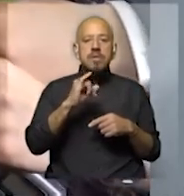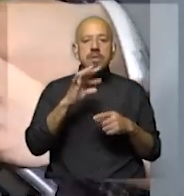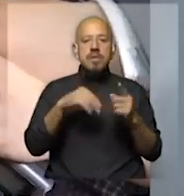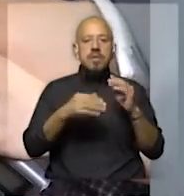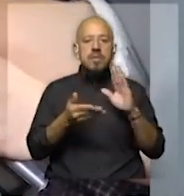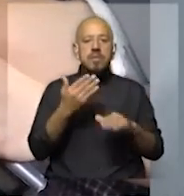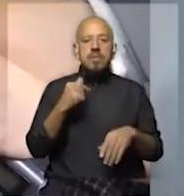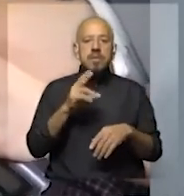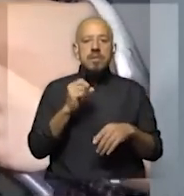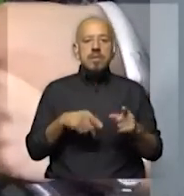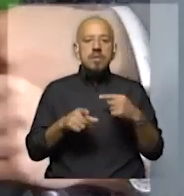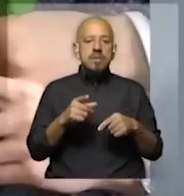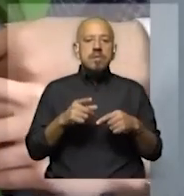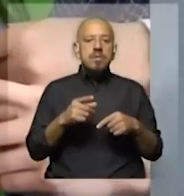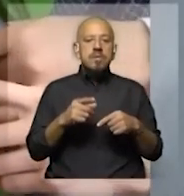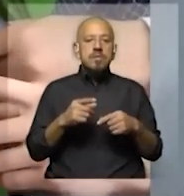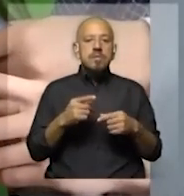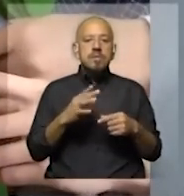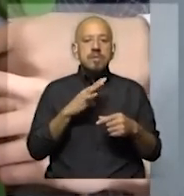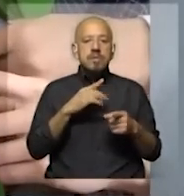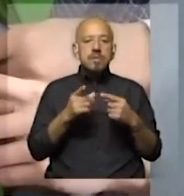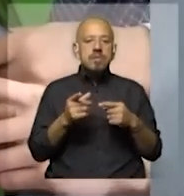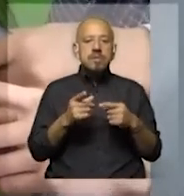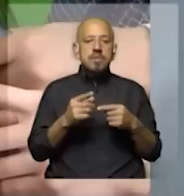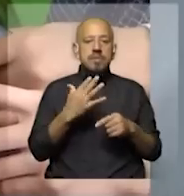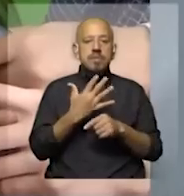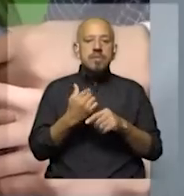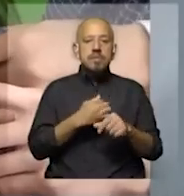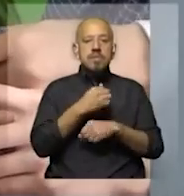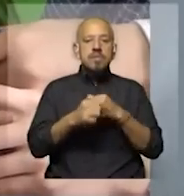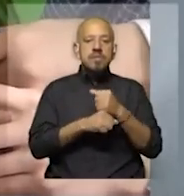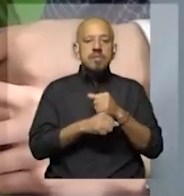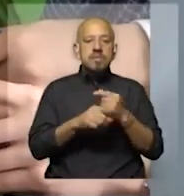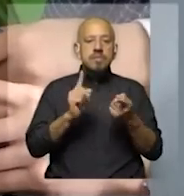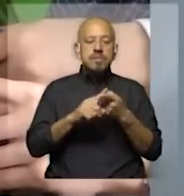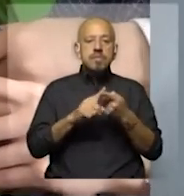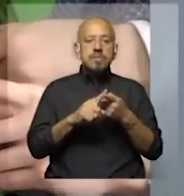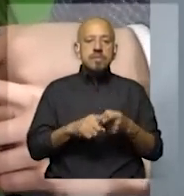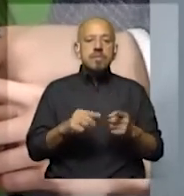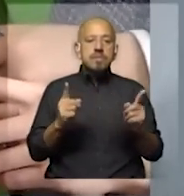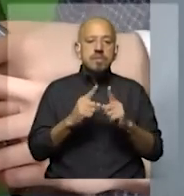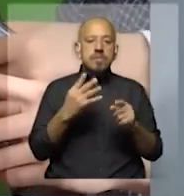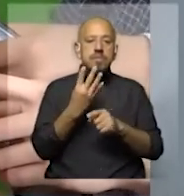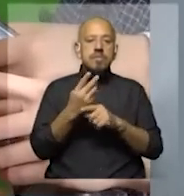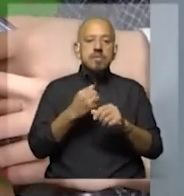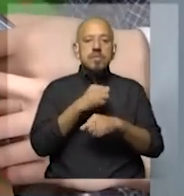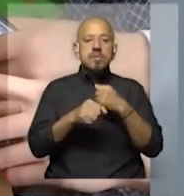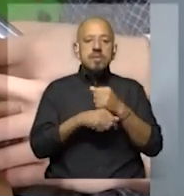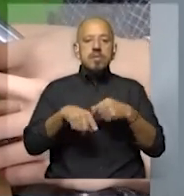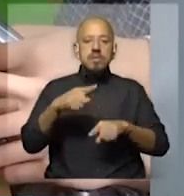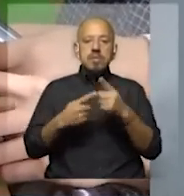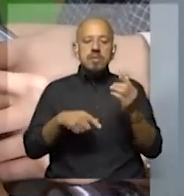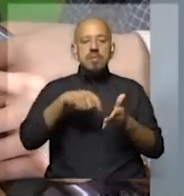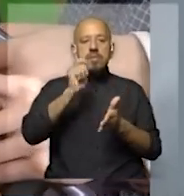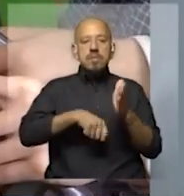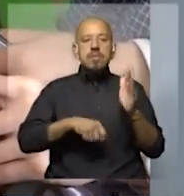los que se le atribuyen es el delito de asociación para delinquir que tiene una pena de cinco años y estamos hablando de un acuerdo abreviado a una pena de cuatro años y medio una multa